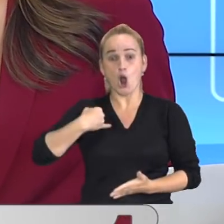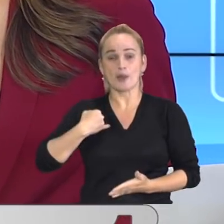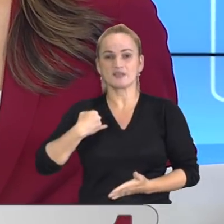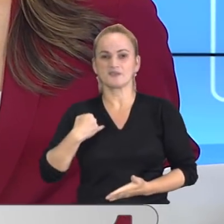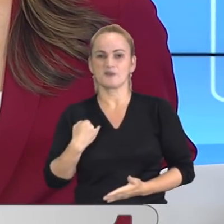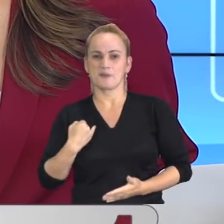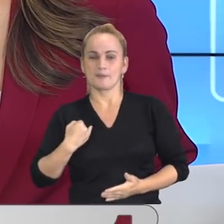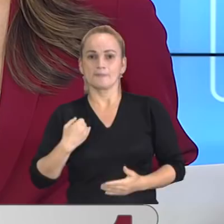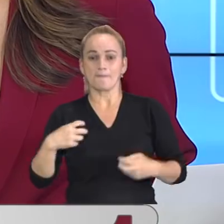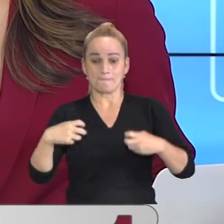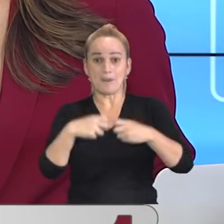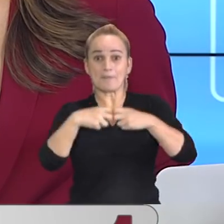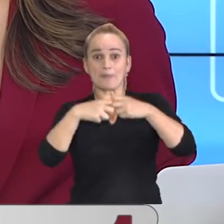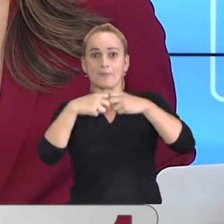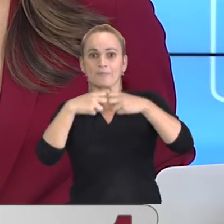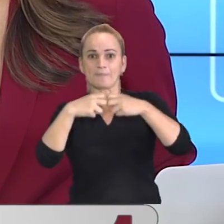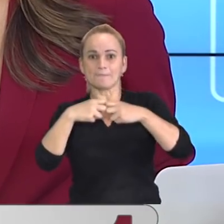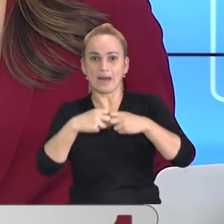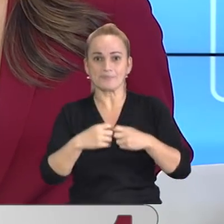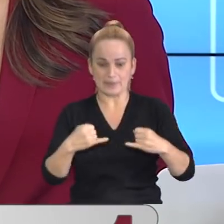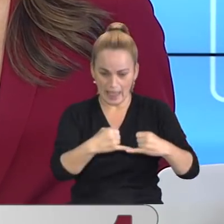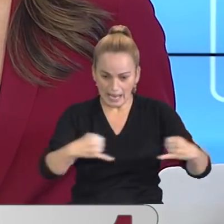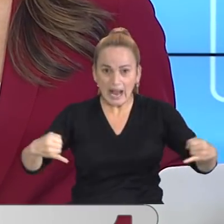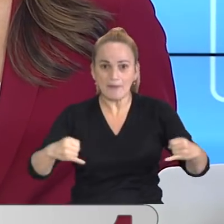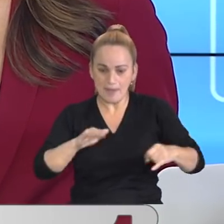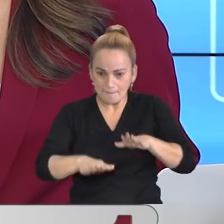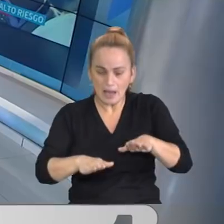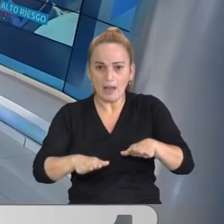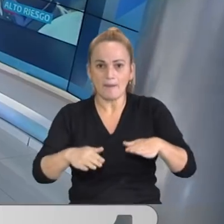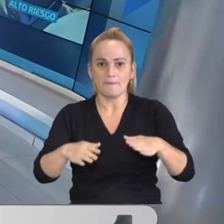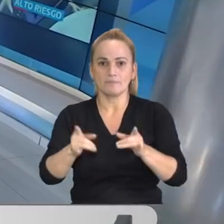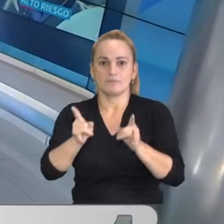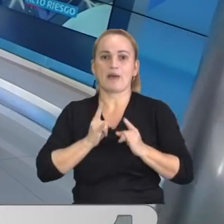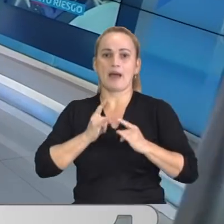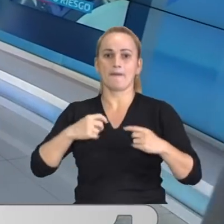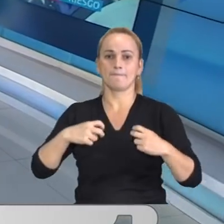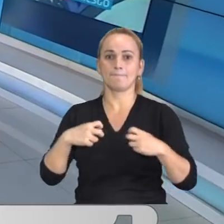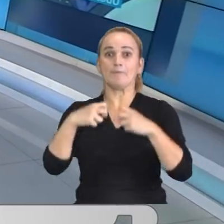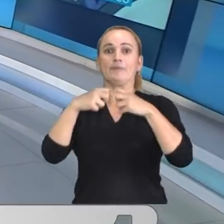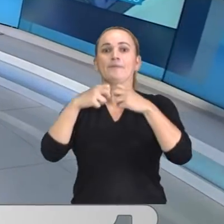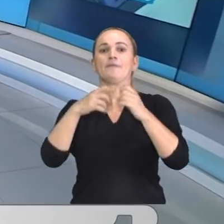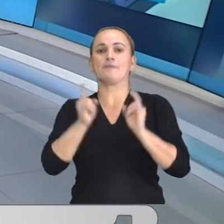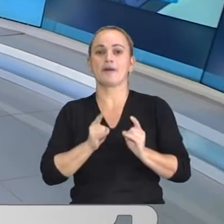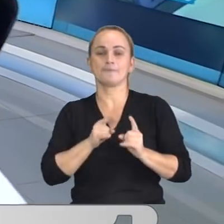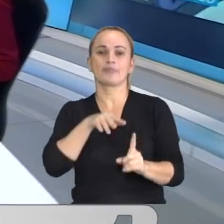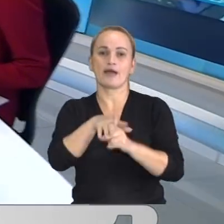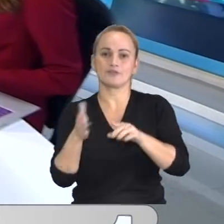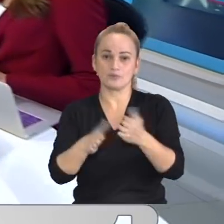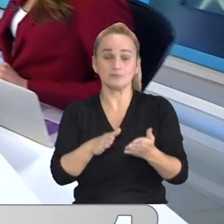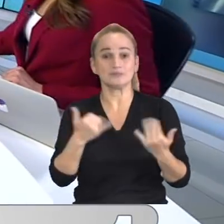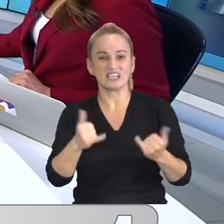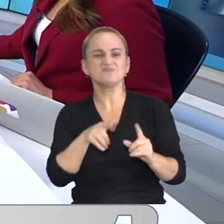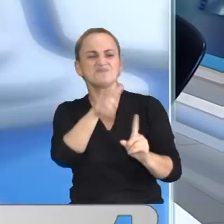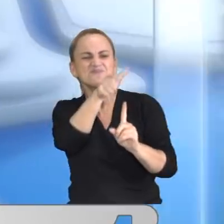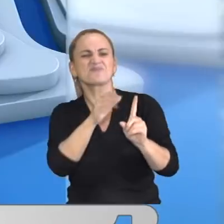una fuerte descarga eléctrica al pisar un cable de alta tensión. Tatiana Rodríguez, muy buenos días. ¿Ya fue identificada la